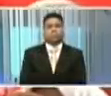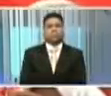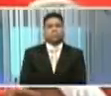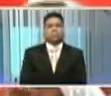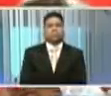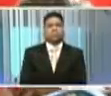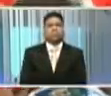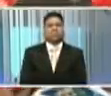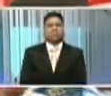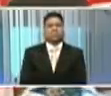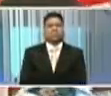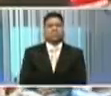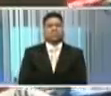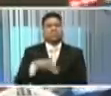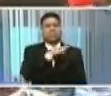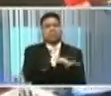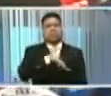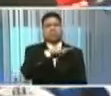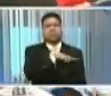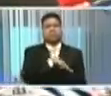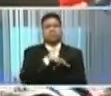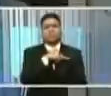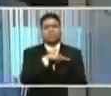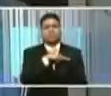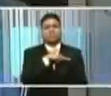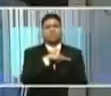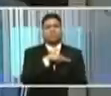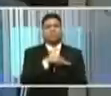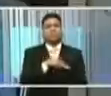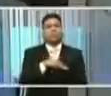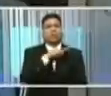A la Misión Robinson